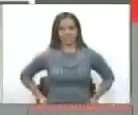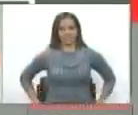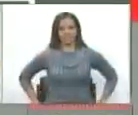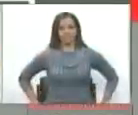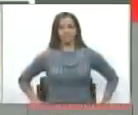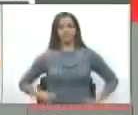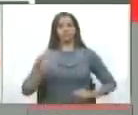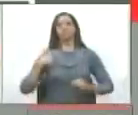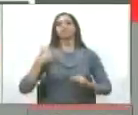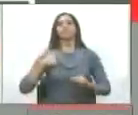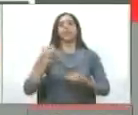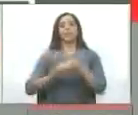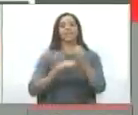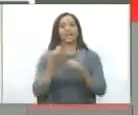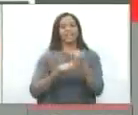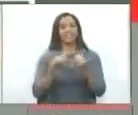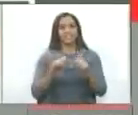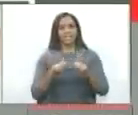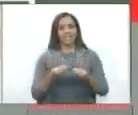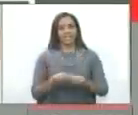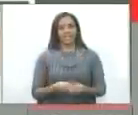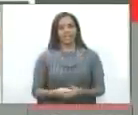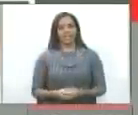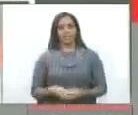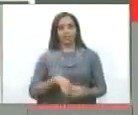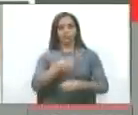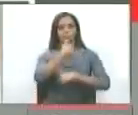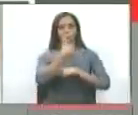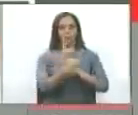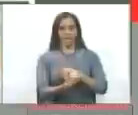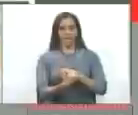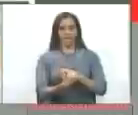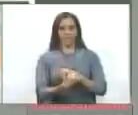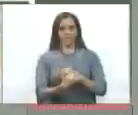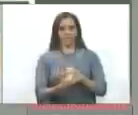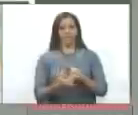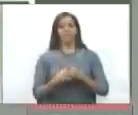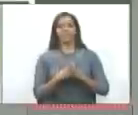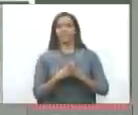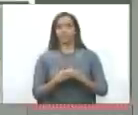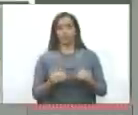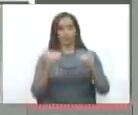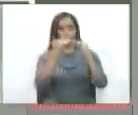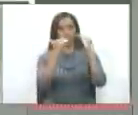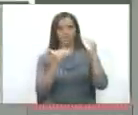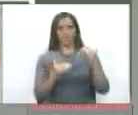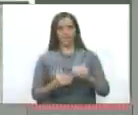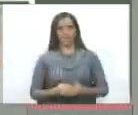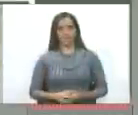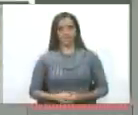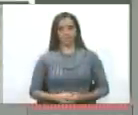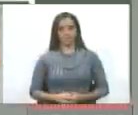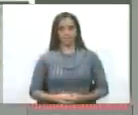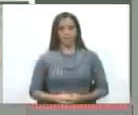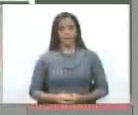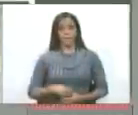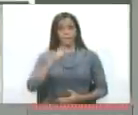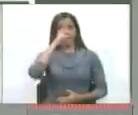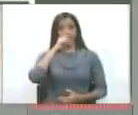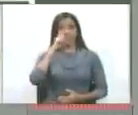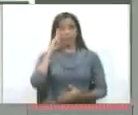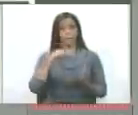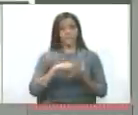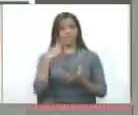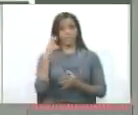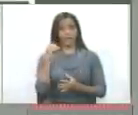garantizar los planes, como lo vamos a garantizar, en todos los niveles, para que el año 2020 sea un año